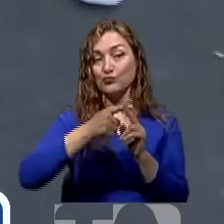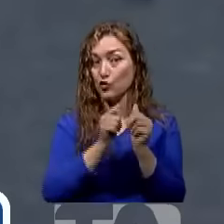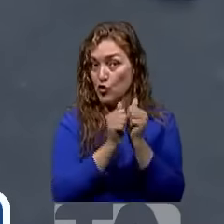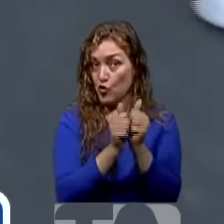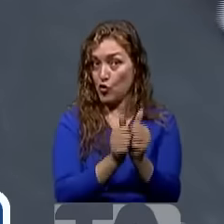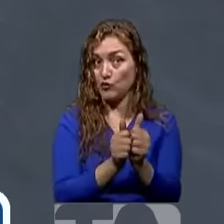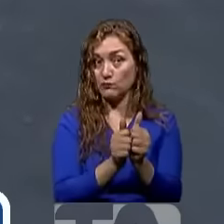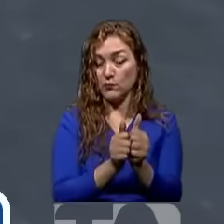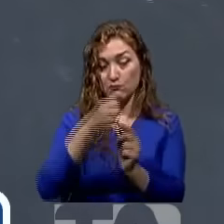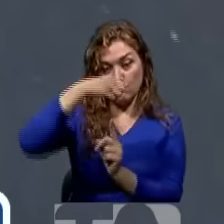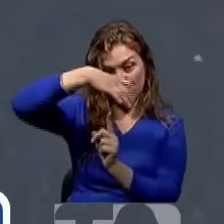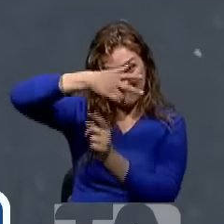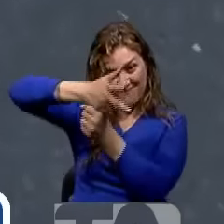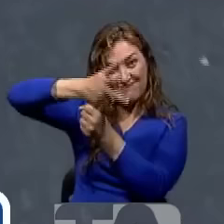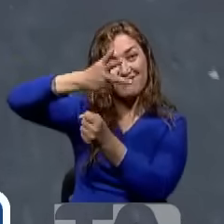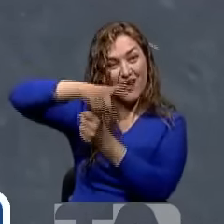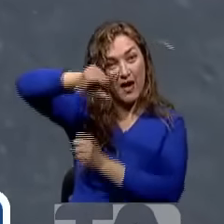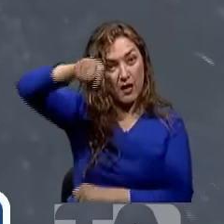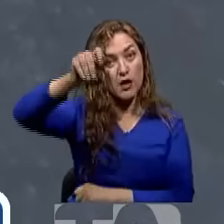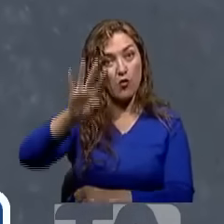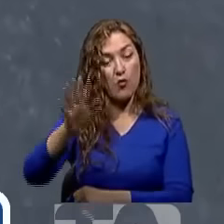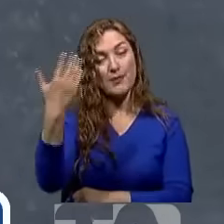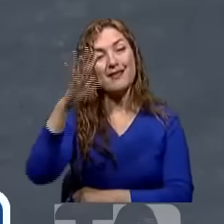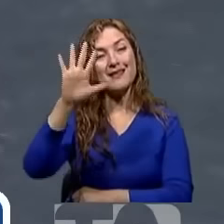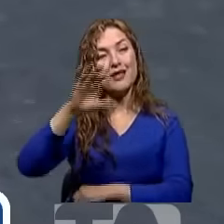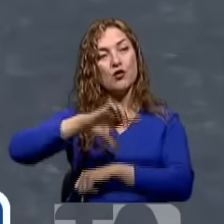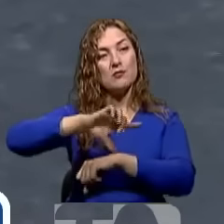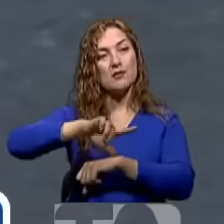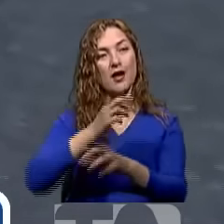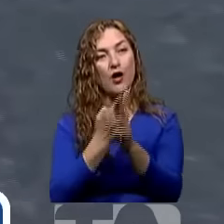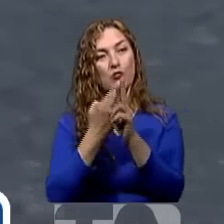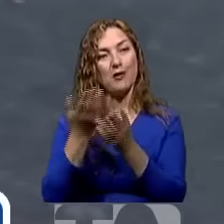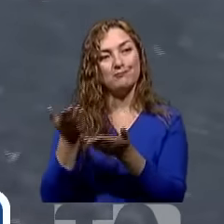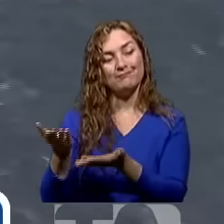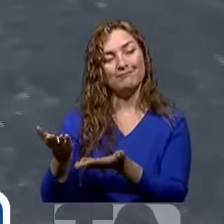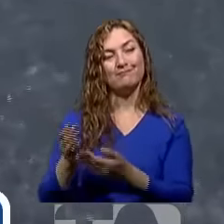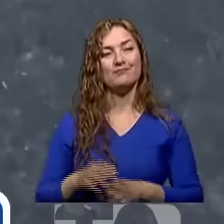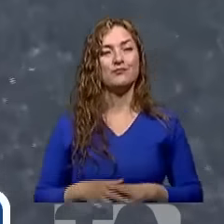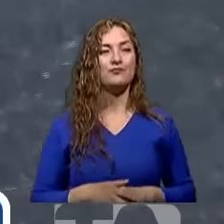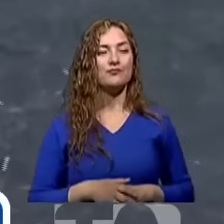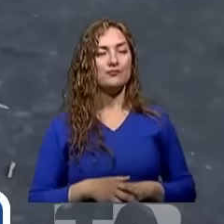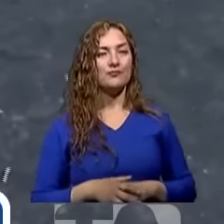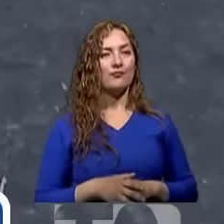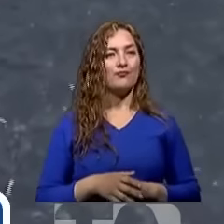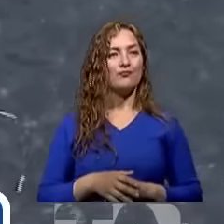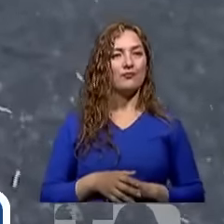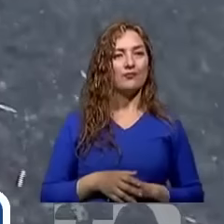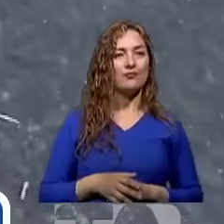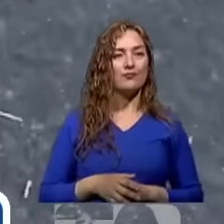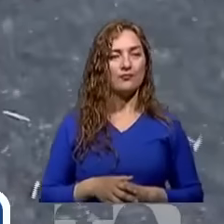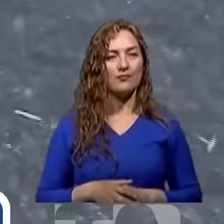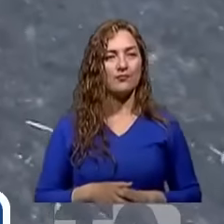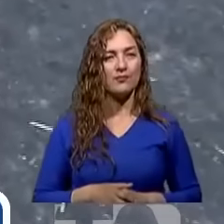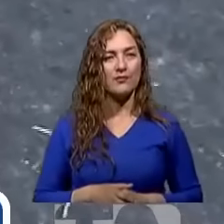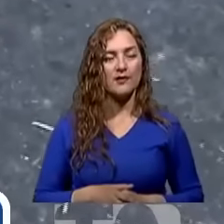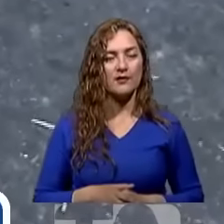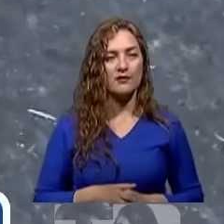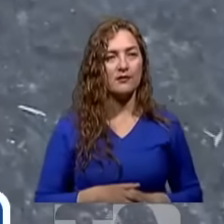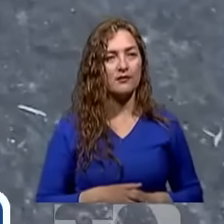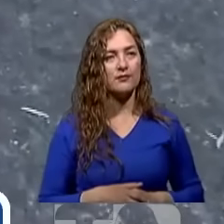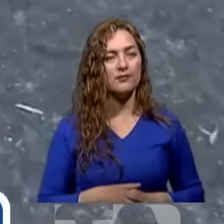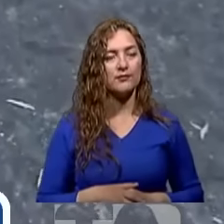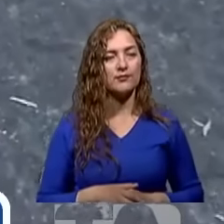esta microonda en vivo, es decir, hace apenas 5 minutos, y miren lo que ya logró decomisar la Policía Nacional. Con este